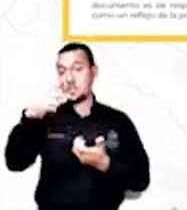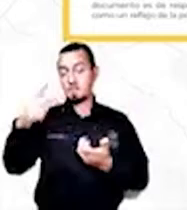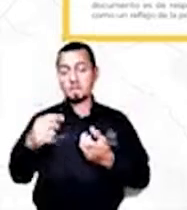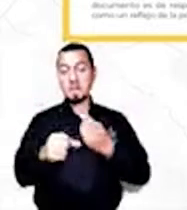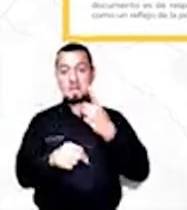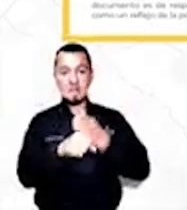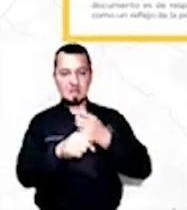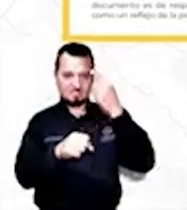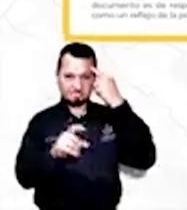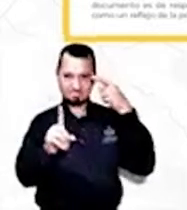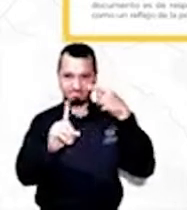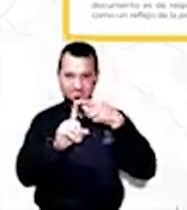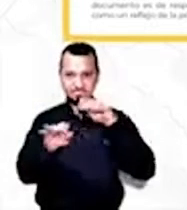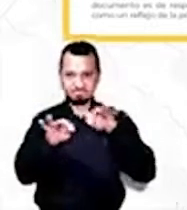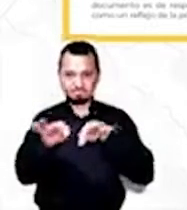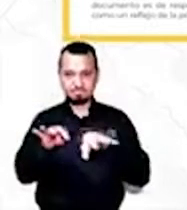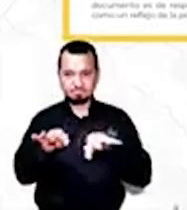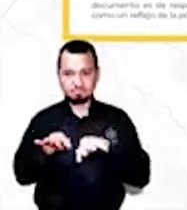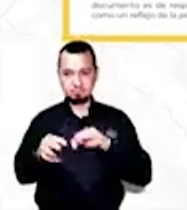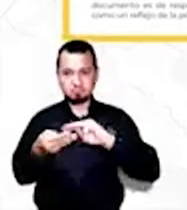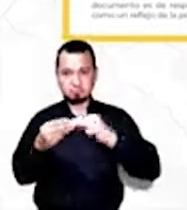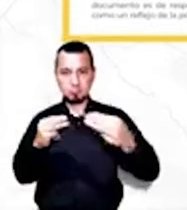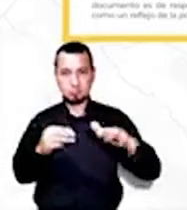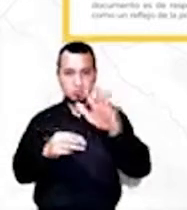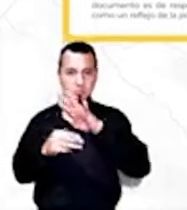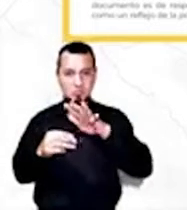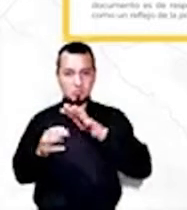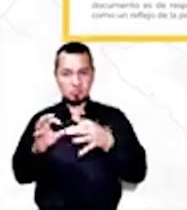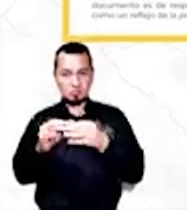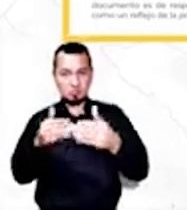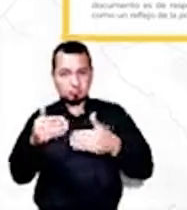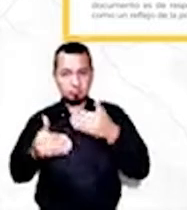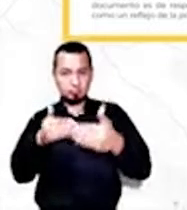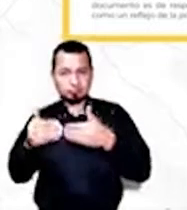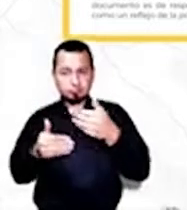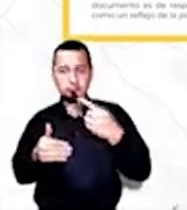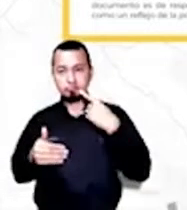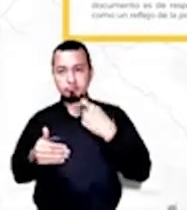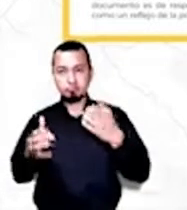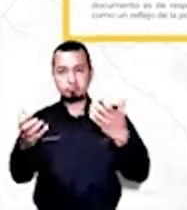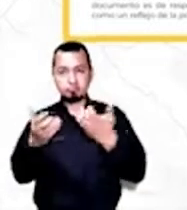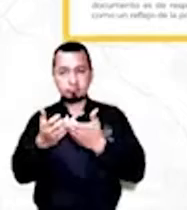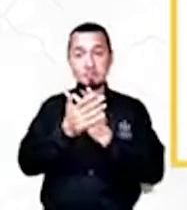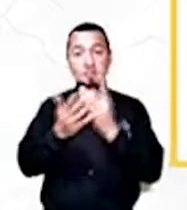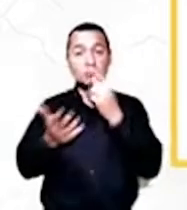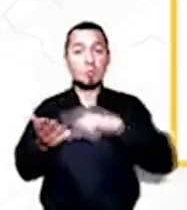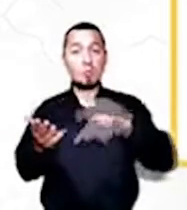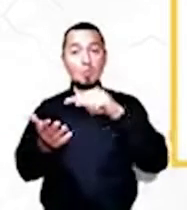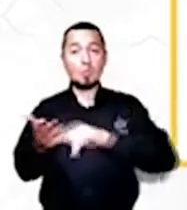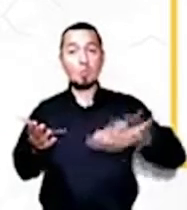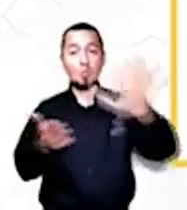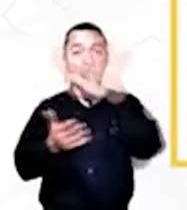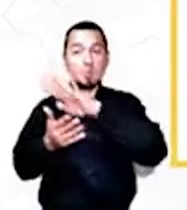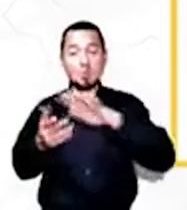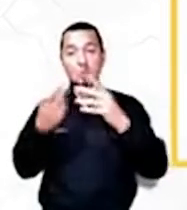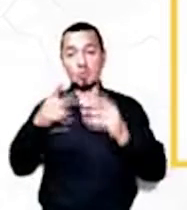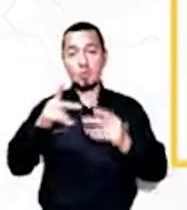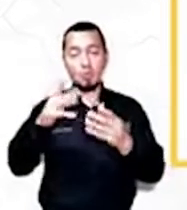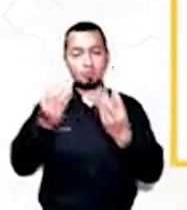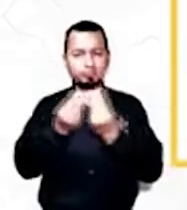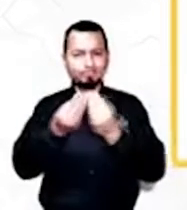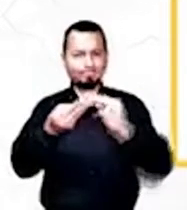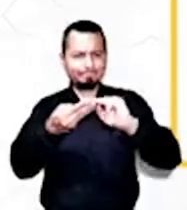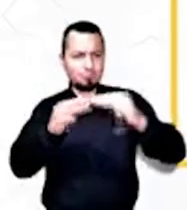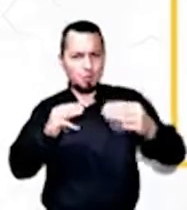metropolitana de Barcelona el primero de ellos que será el plan piloto estará instalado en el bosque urbano de Tlaquepaque actualmente 80 ciudades del mundo